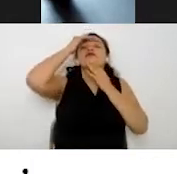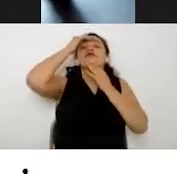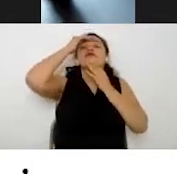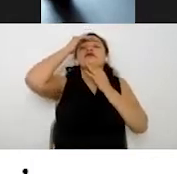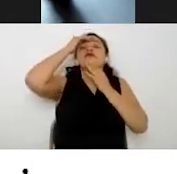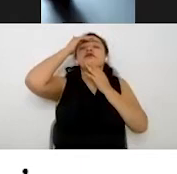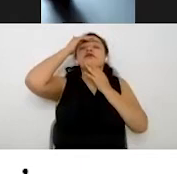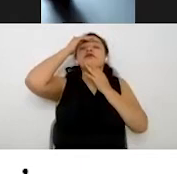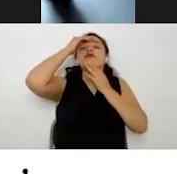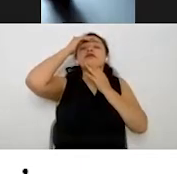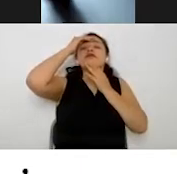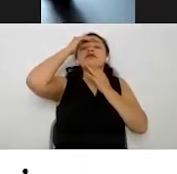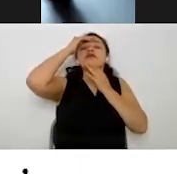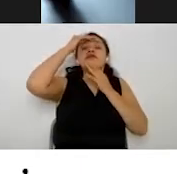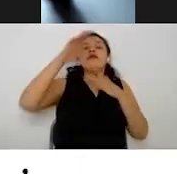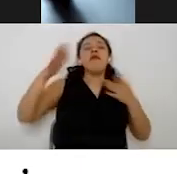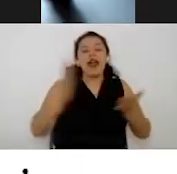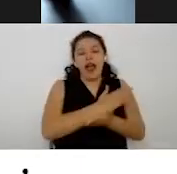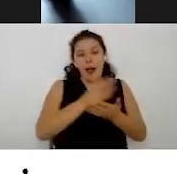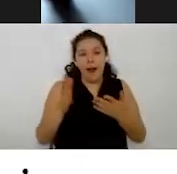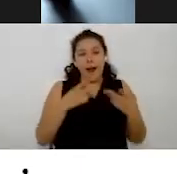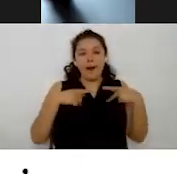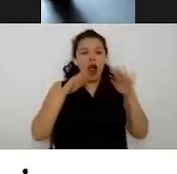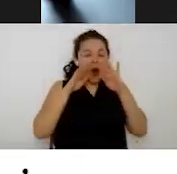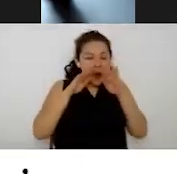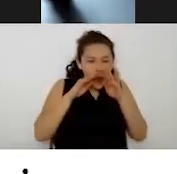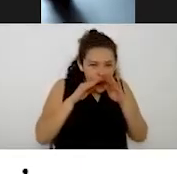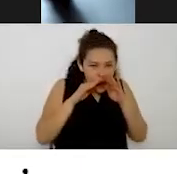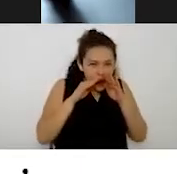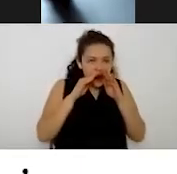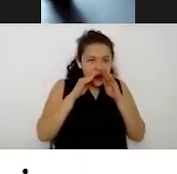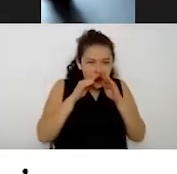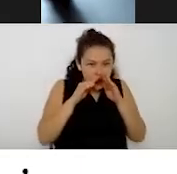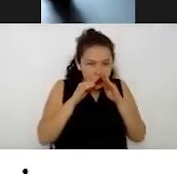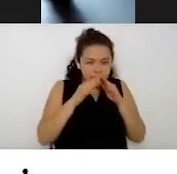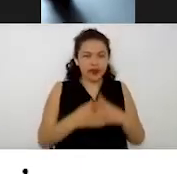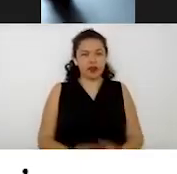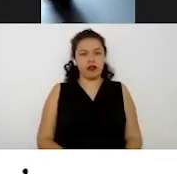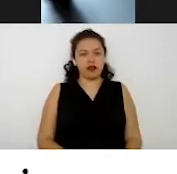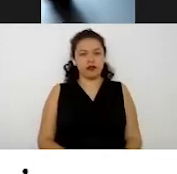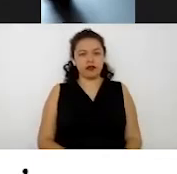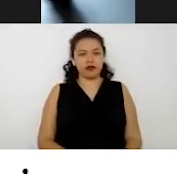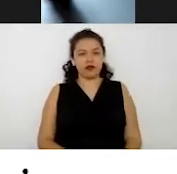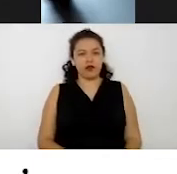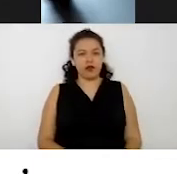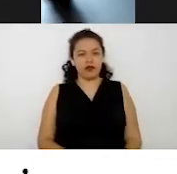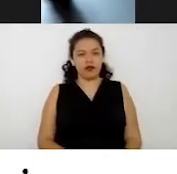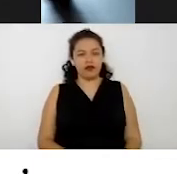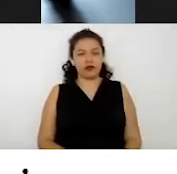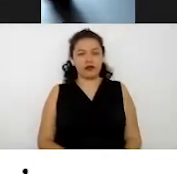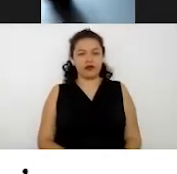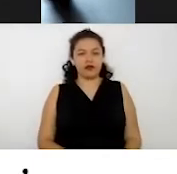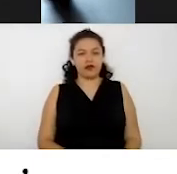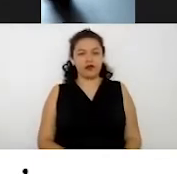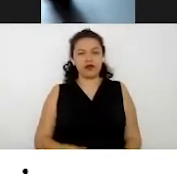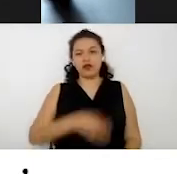nos apoyemos de ventilar a la persona. ¿A qué me refiero? Aquí ya no vamos a actuar directamente las respiraciones boca a